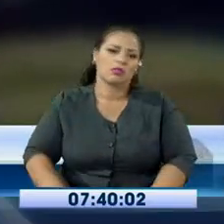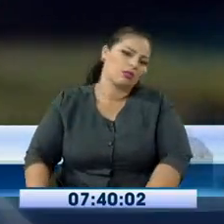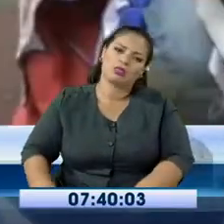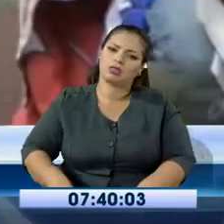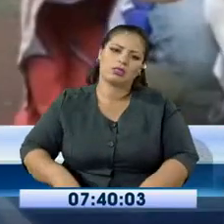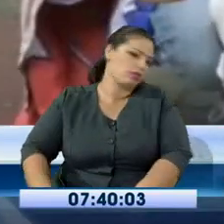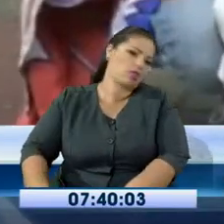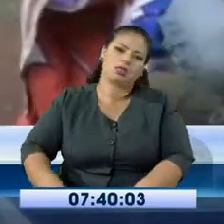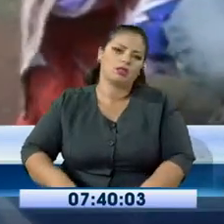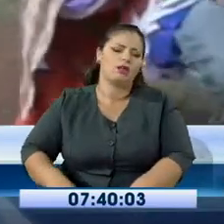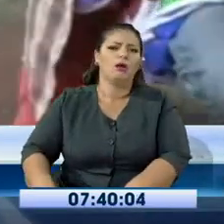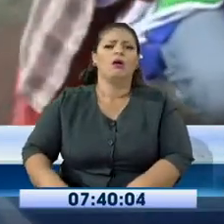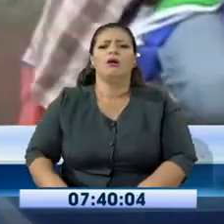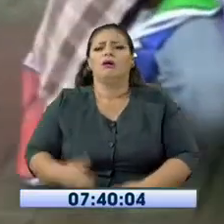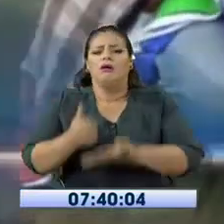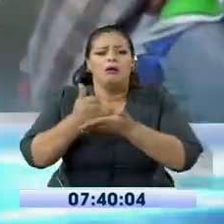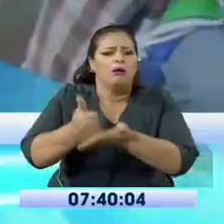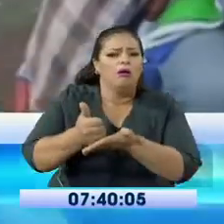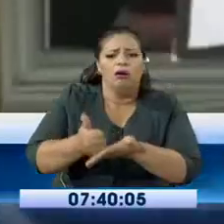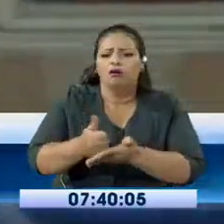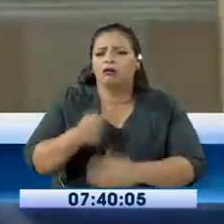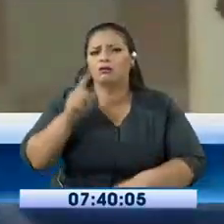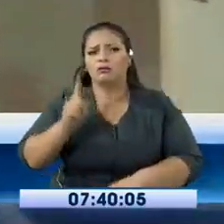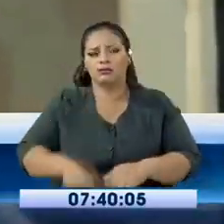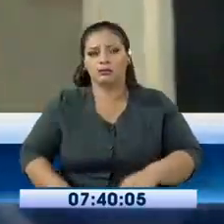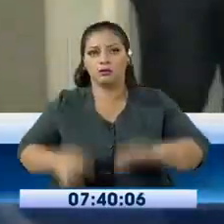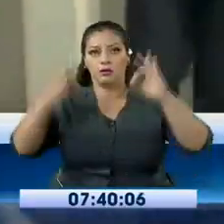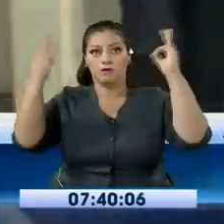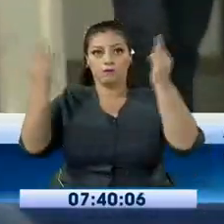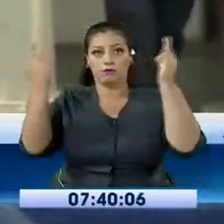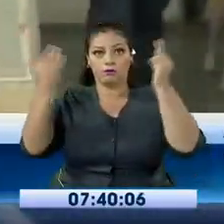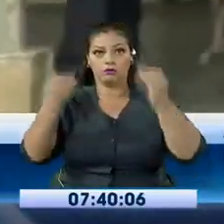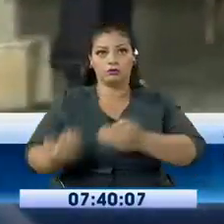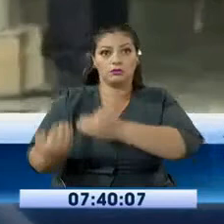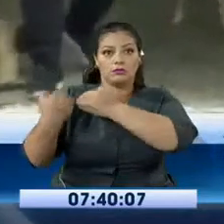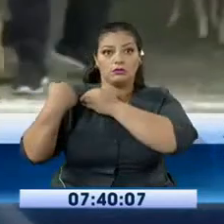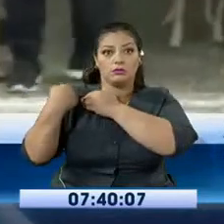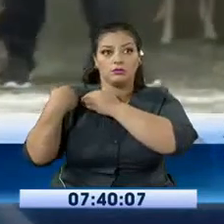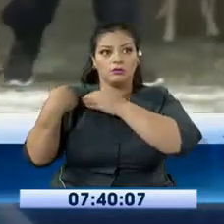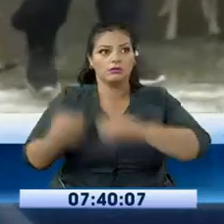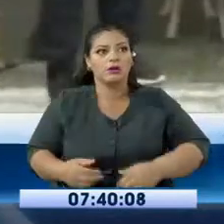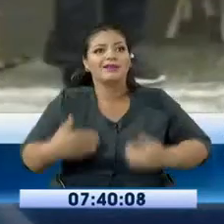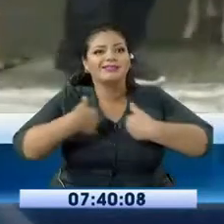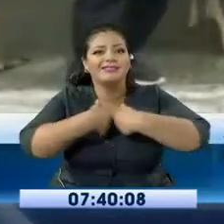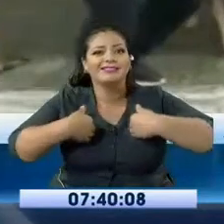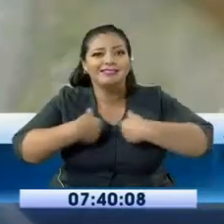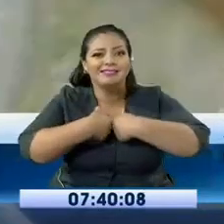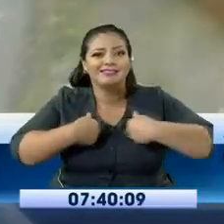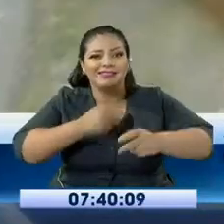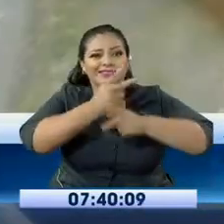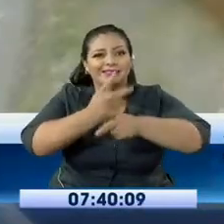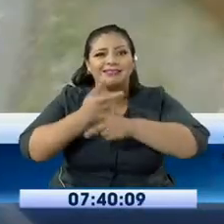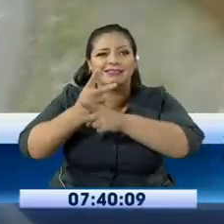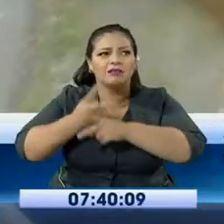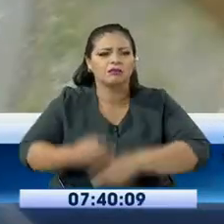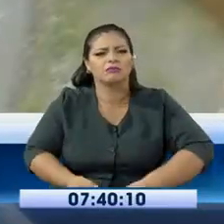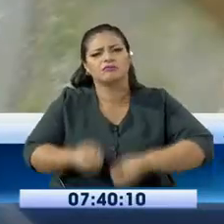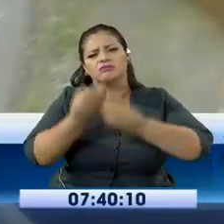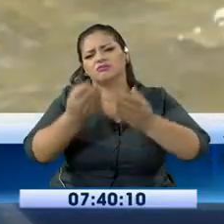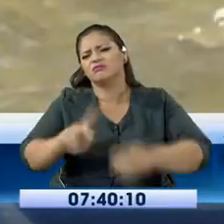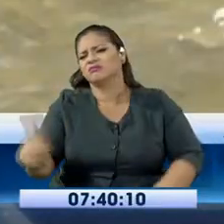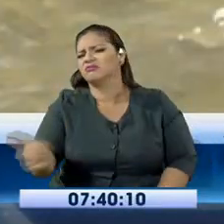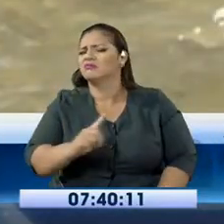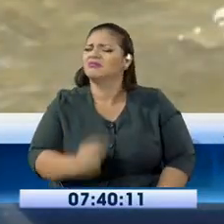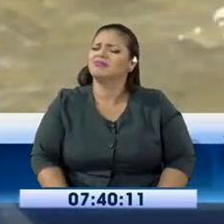salvarlo? Para las diferentes fundaciones de protección animal, estos actos de crueldad no solo se vienen realizando a canes que se encuentran en las